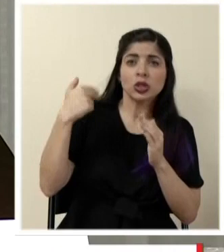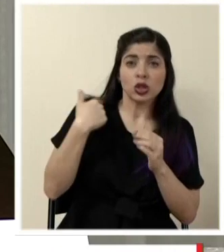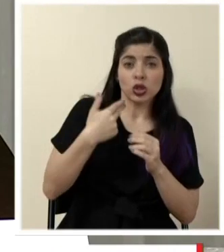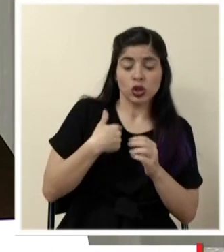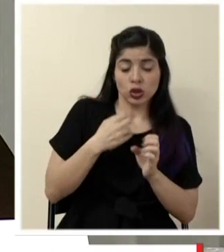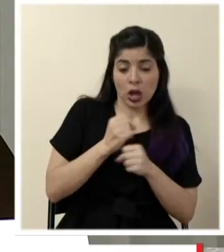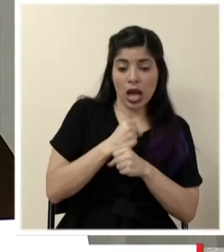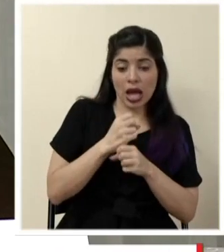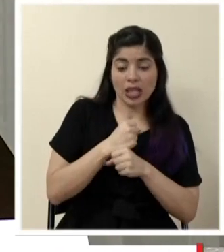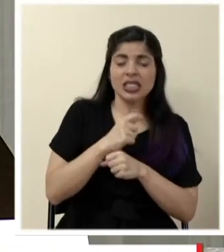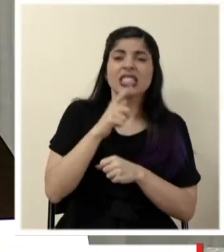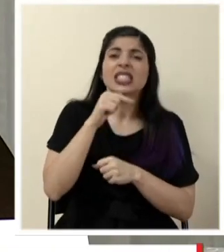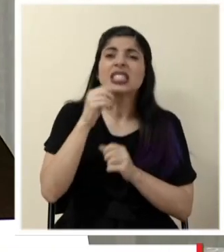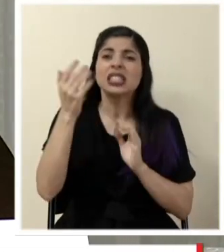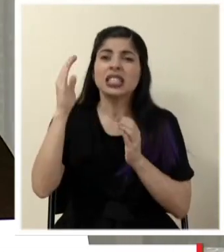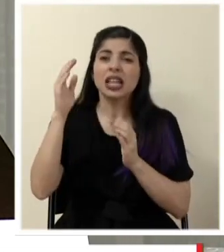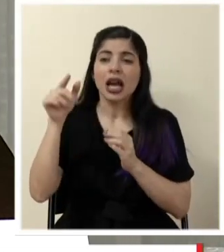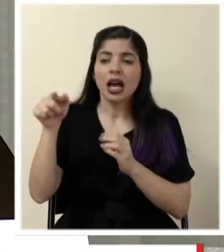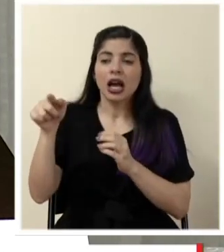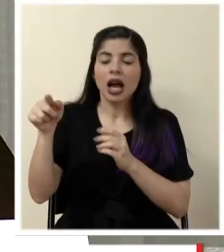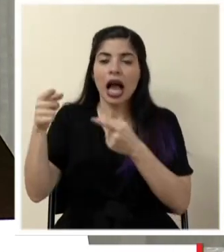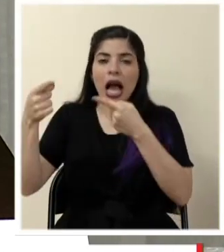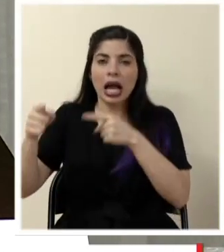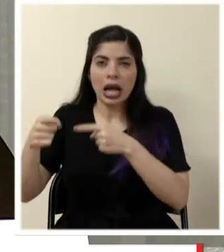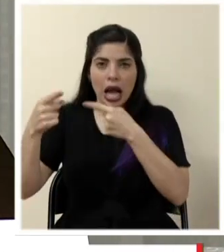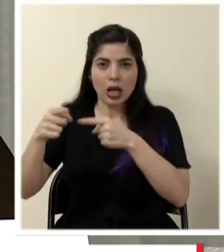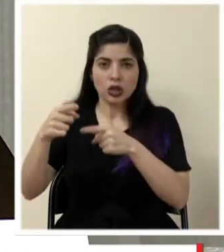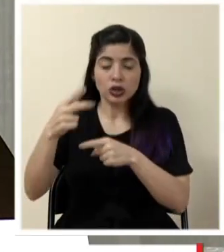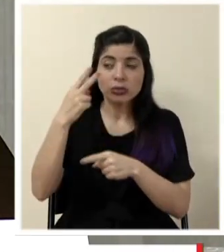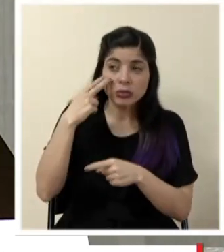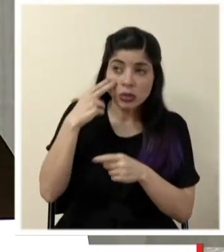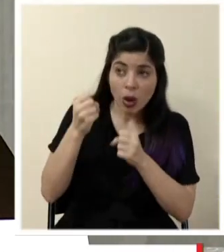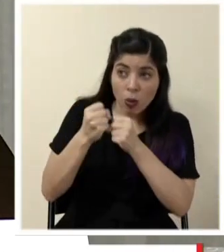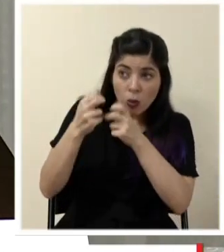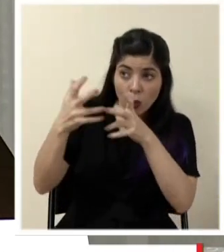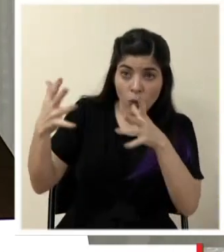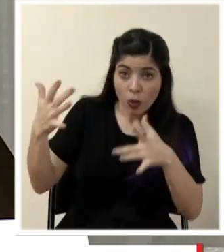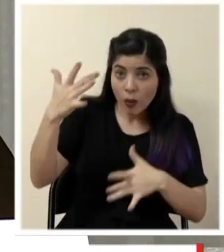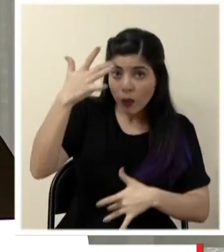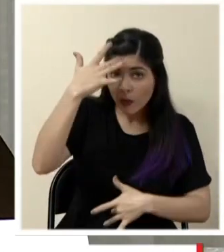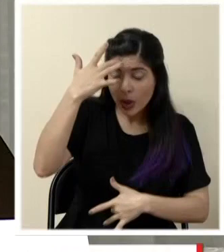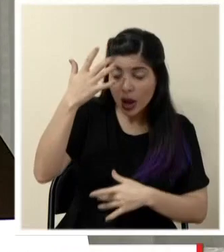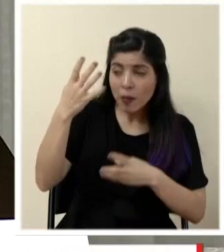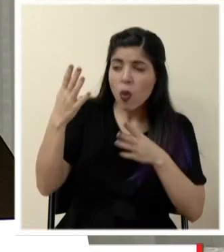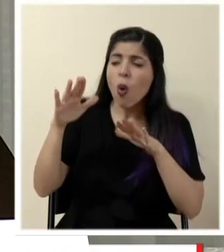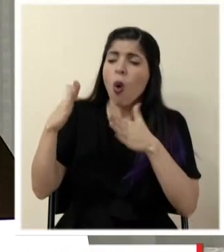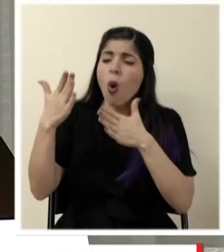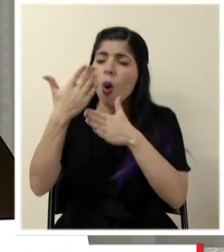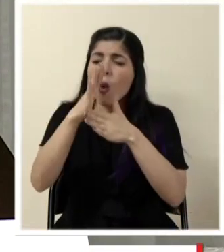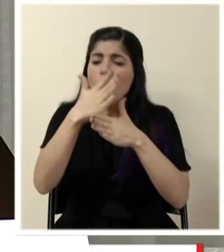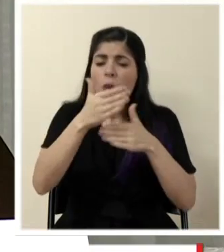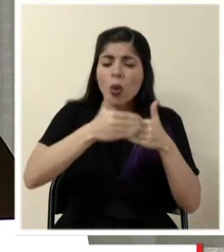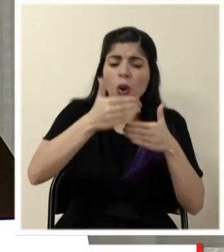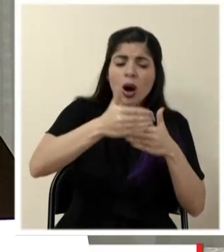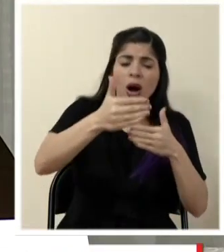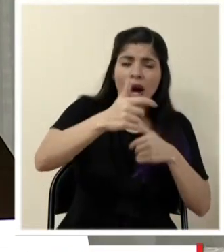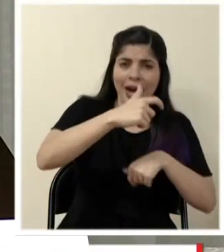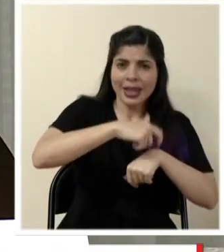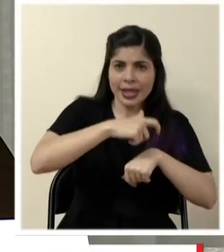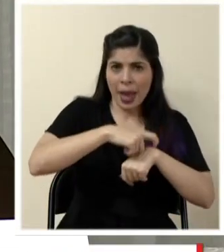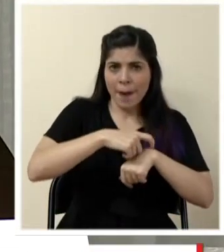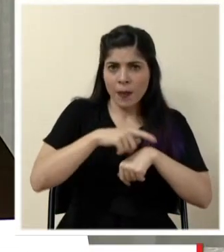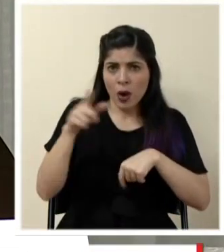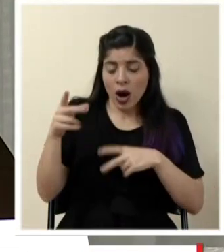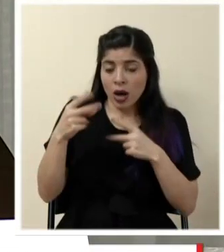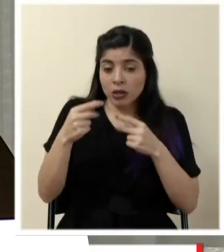ido tomando ha sido los casos, ese crecimiento de casos y cómo se ha ido distribuyendo en el tiempo en el sentido de la